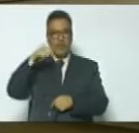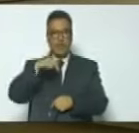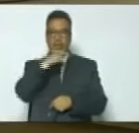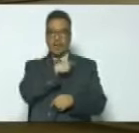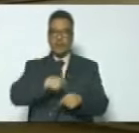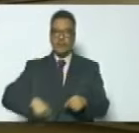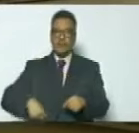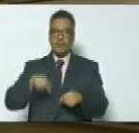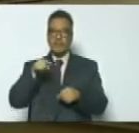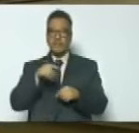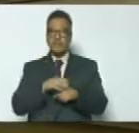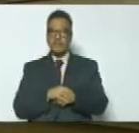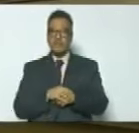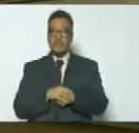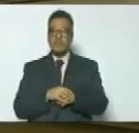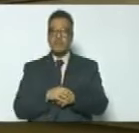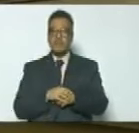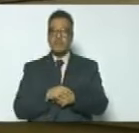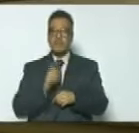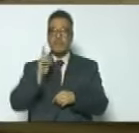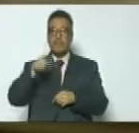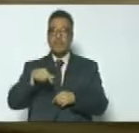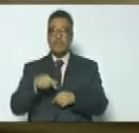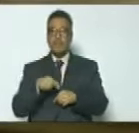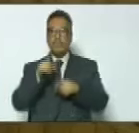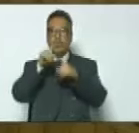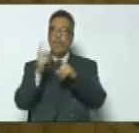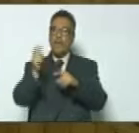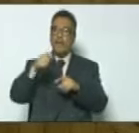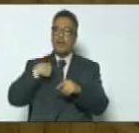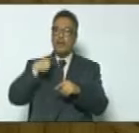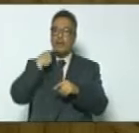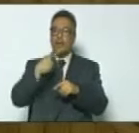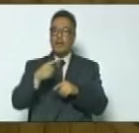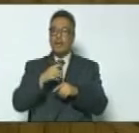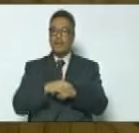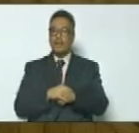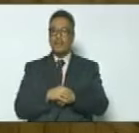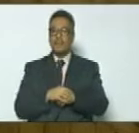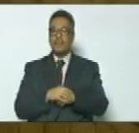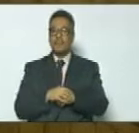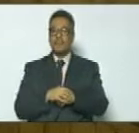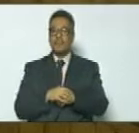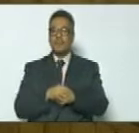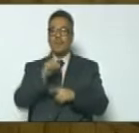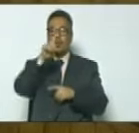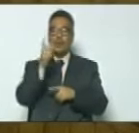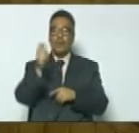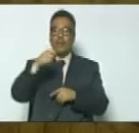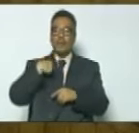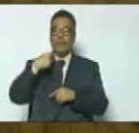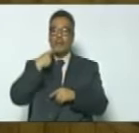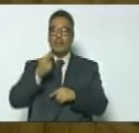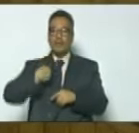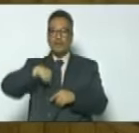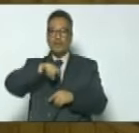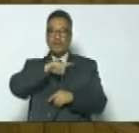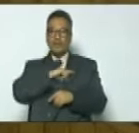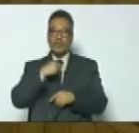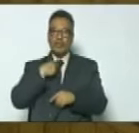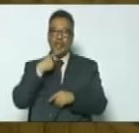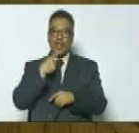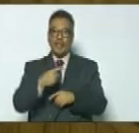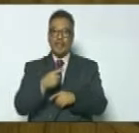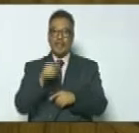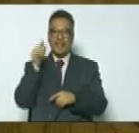presidente, además, hace como un mes dije yo aquí, ¿verdad? Hace como un mes dijimos nosotros, claro, no lo dije yo,